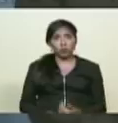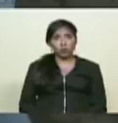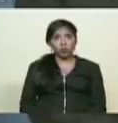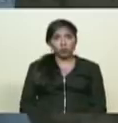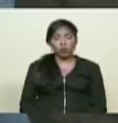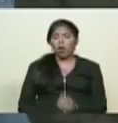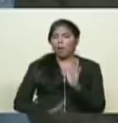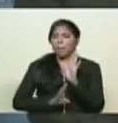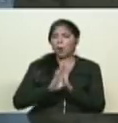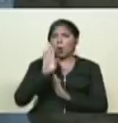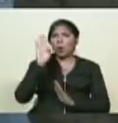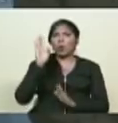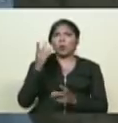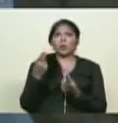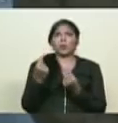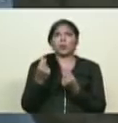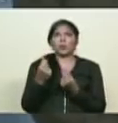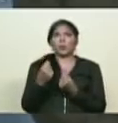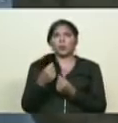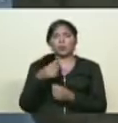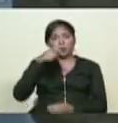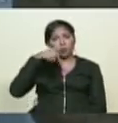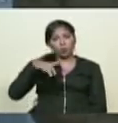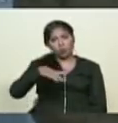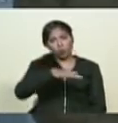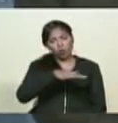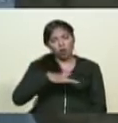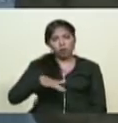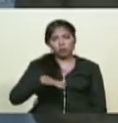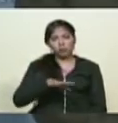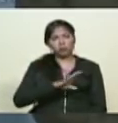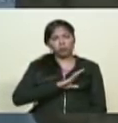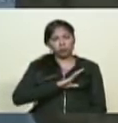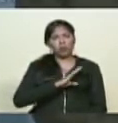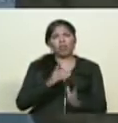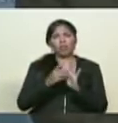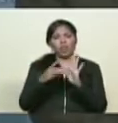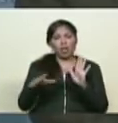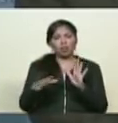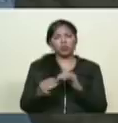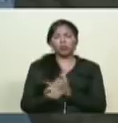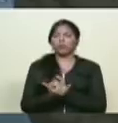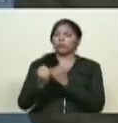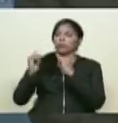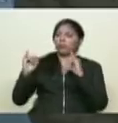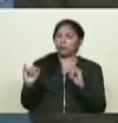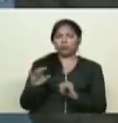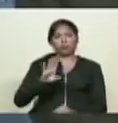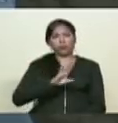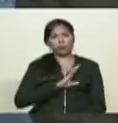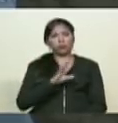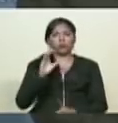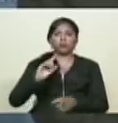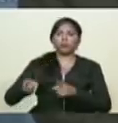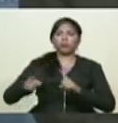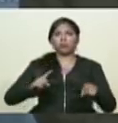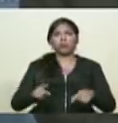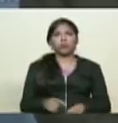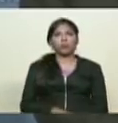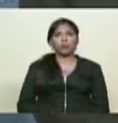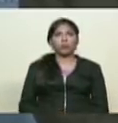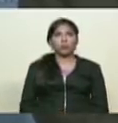económico del pueblo venezolano en el marco de su derecho a la libre autodeterminación y su ordenamiento jurídico